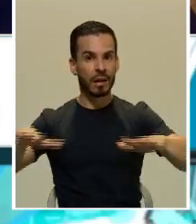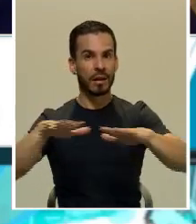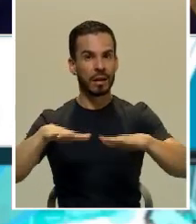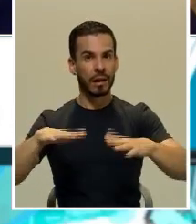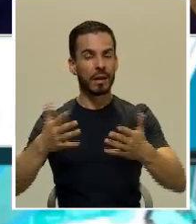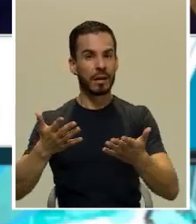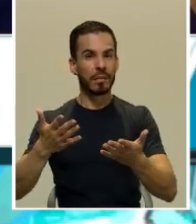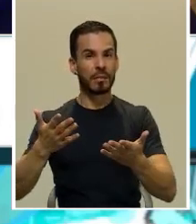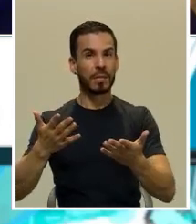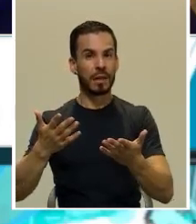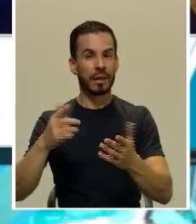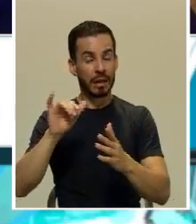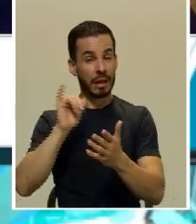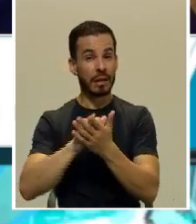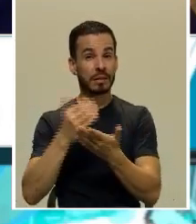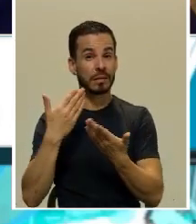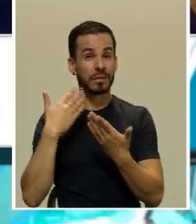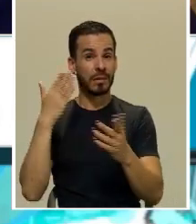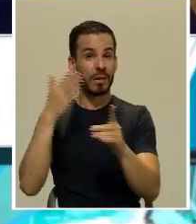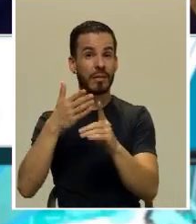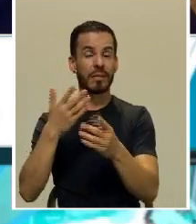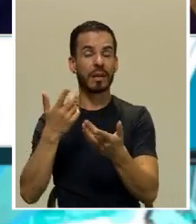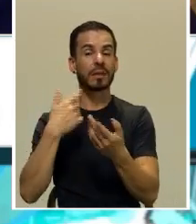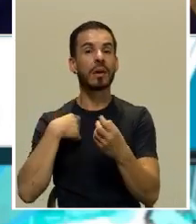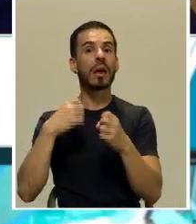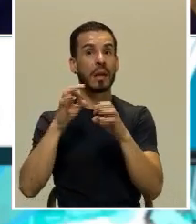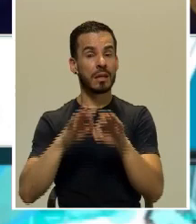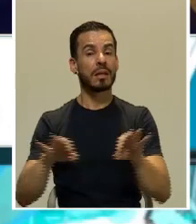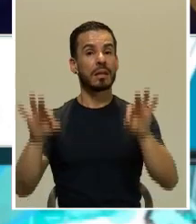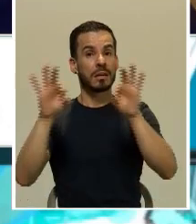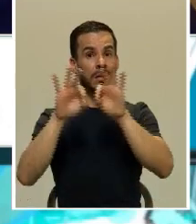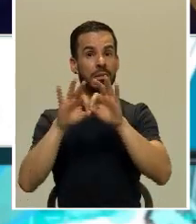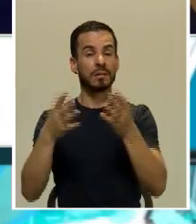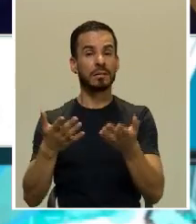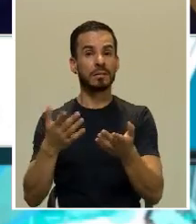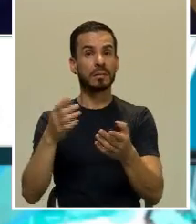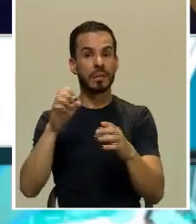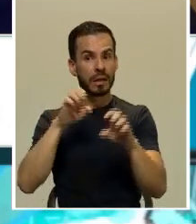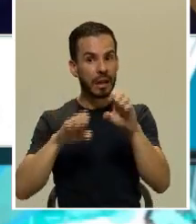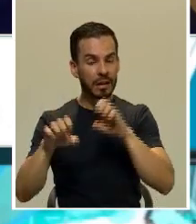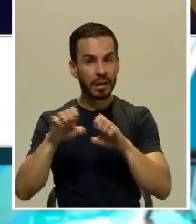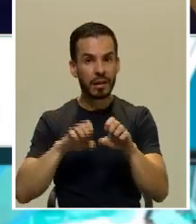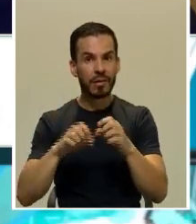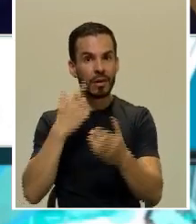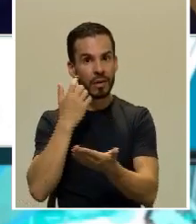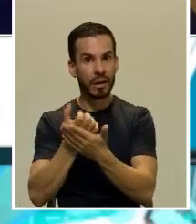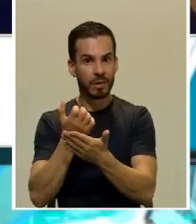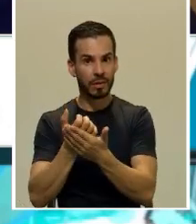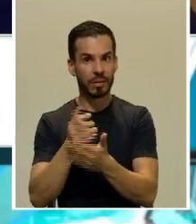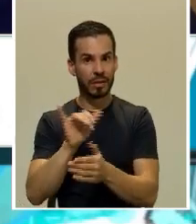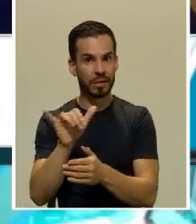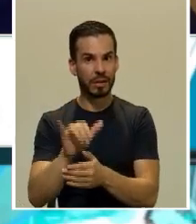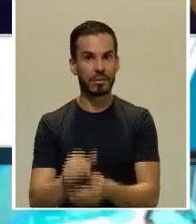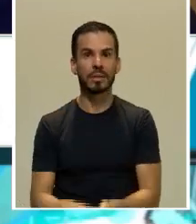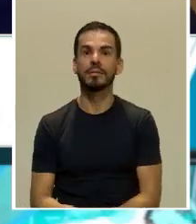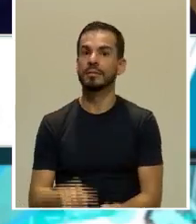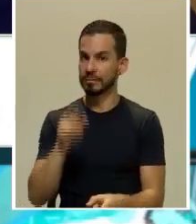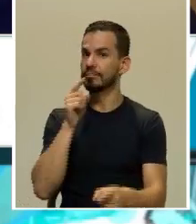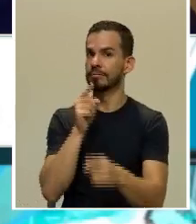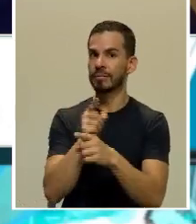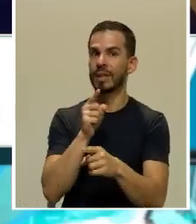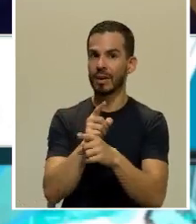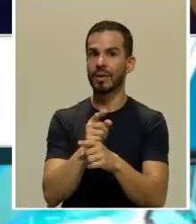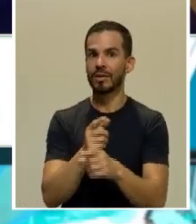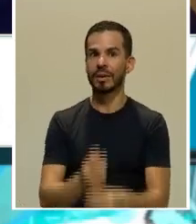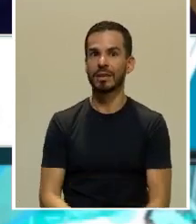ambiente es un efecto que valdría la pena calcular económicamente. Es